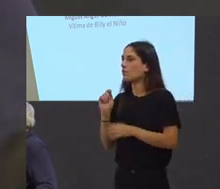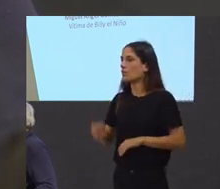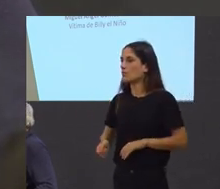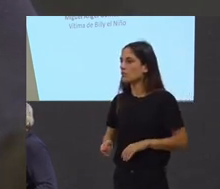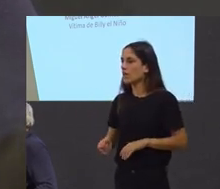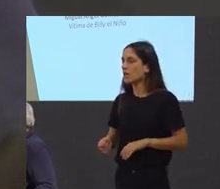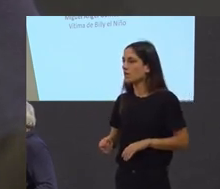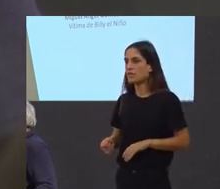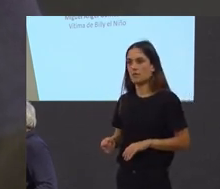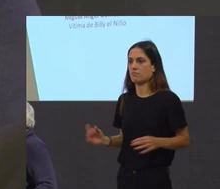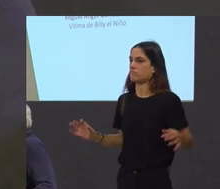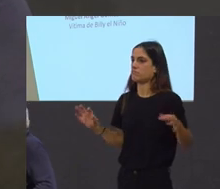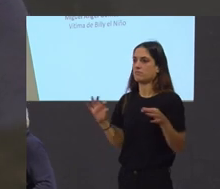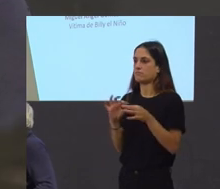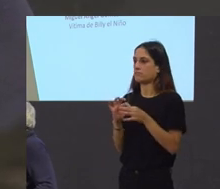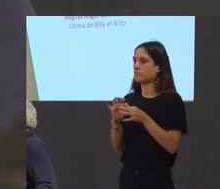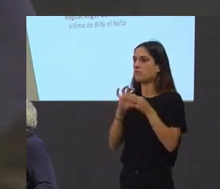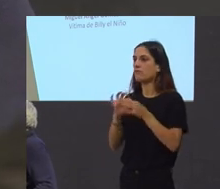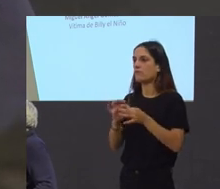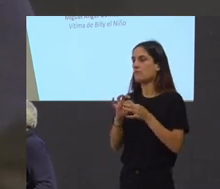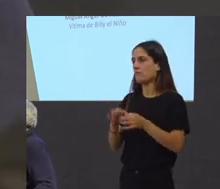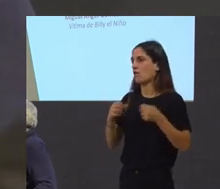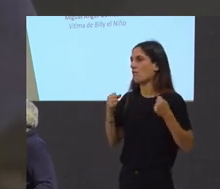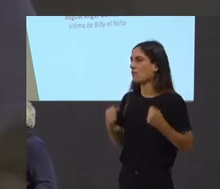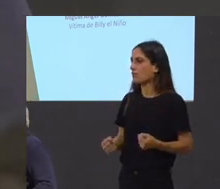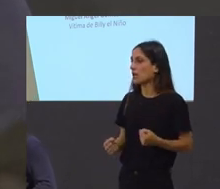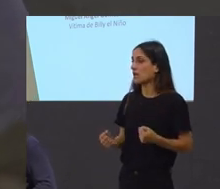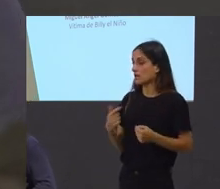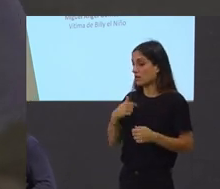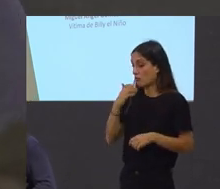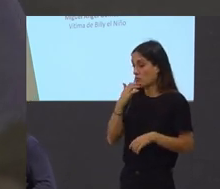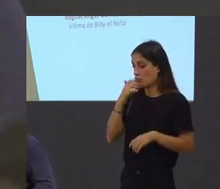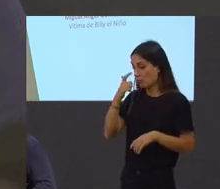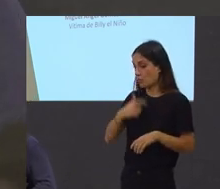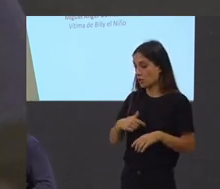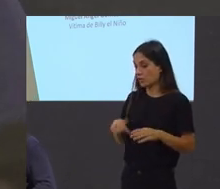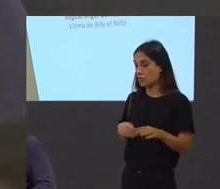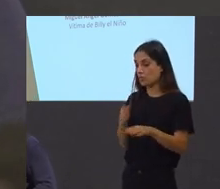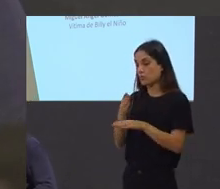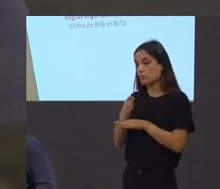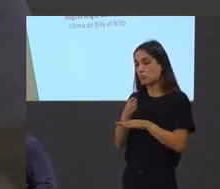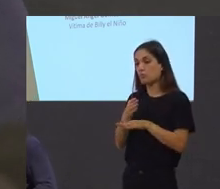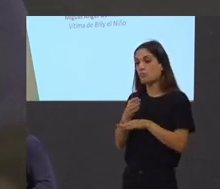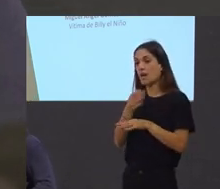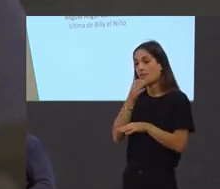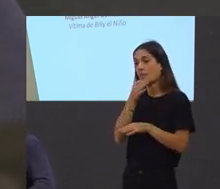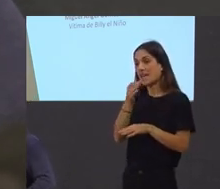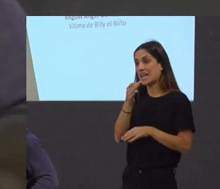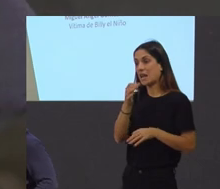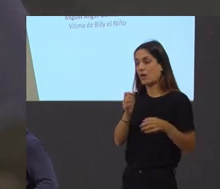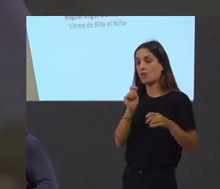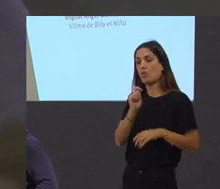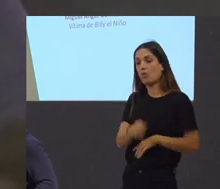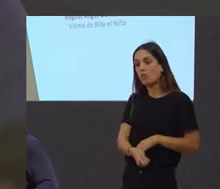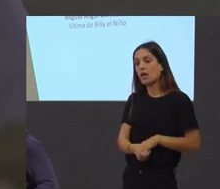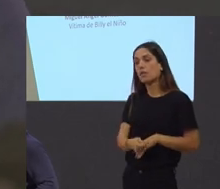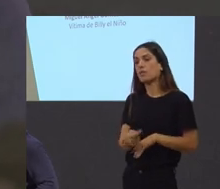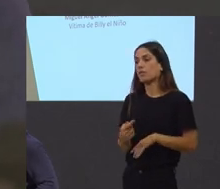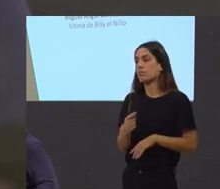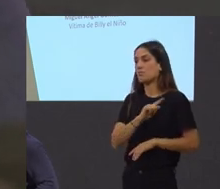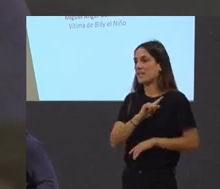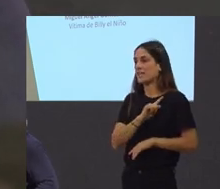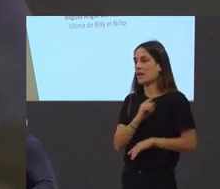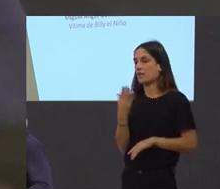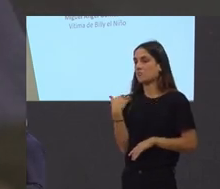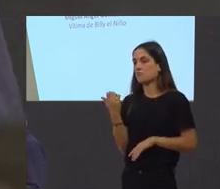tremenda tú por ejemplo yo cuando fui a declarar al juez militar porque me posiciono por militar